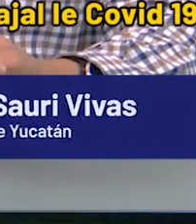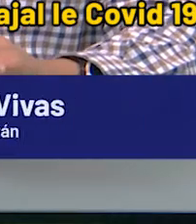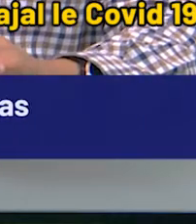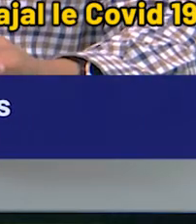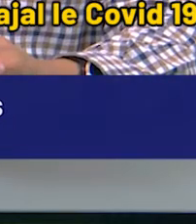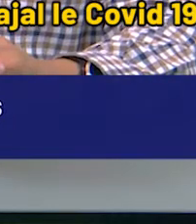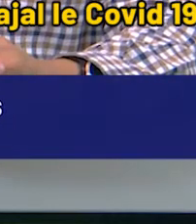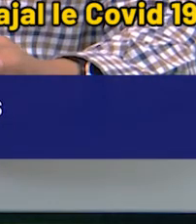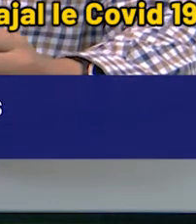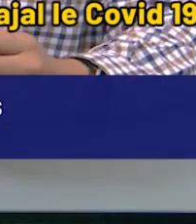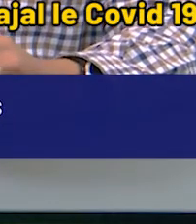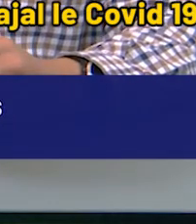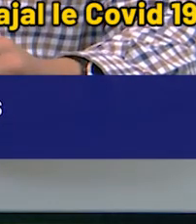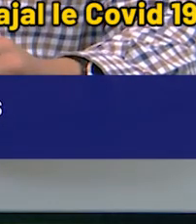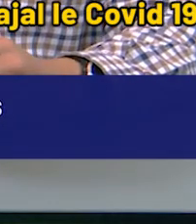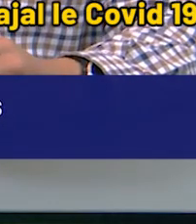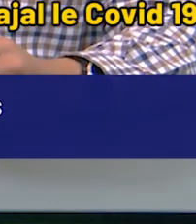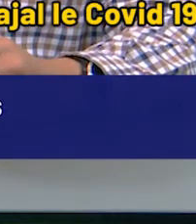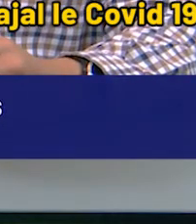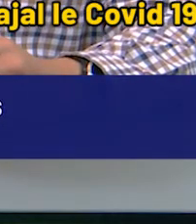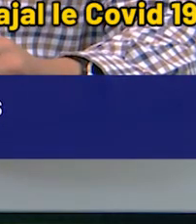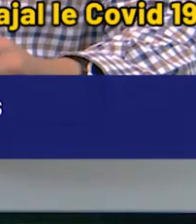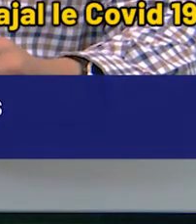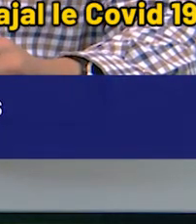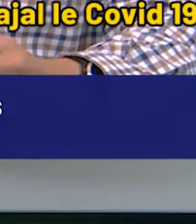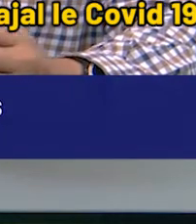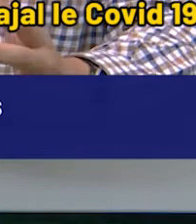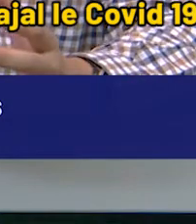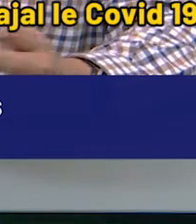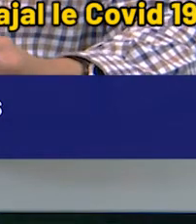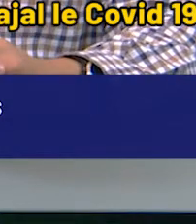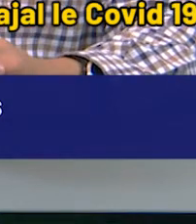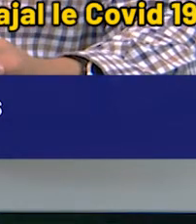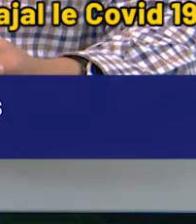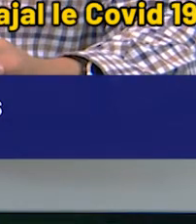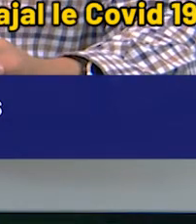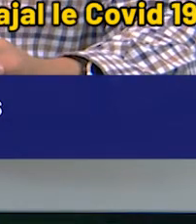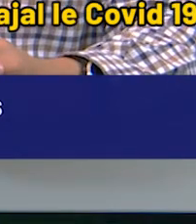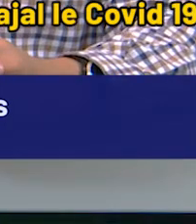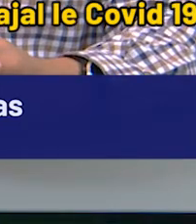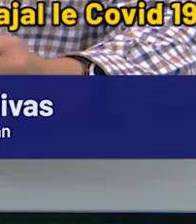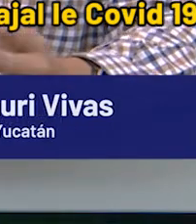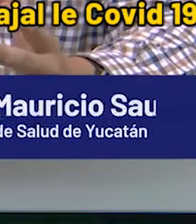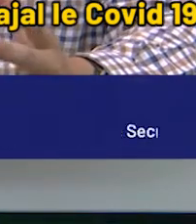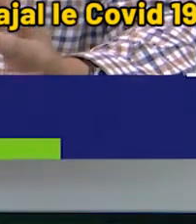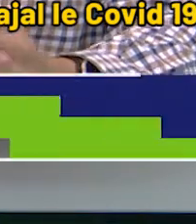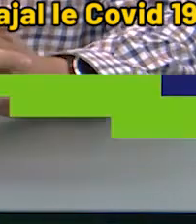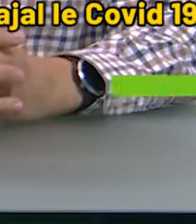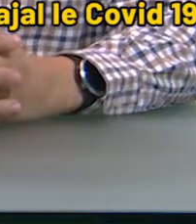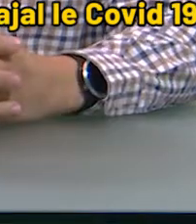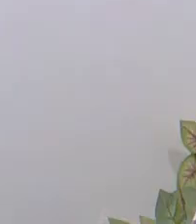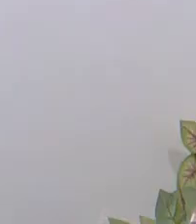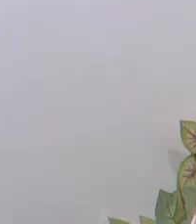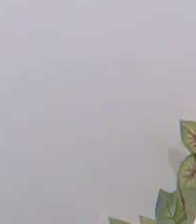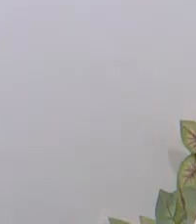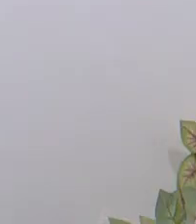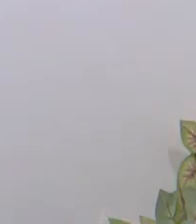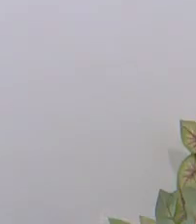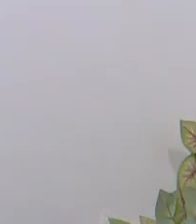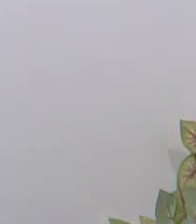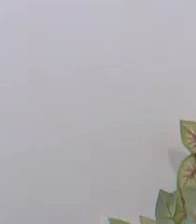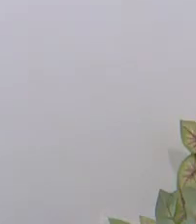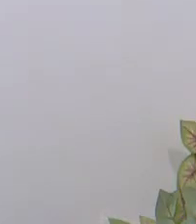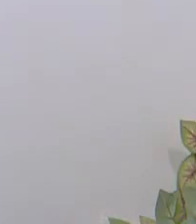Buenas tardes. continuación nos disponemos a hablar del parte médico del comportamiento del COVID-19 en nuestro estado de Yucatán. Doctor Isaac. Gracias, secretario.